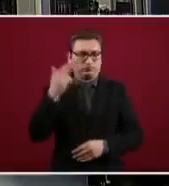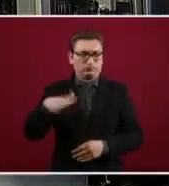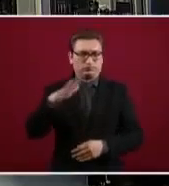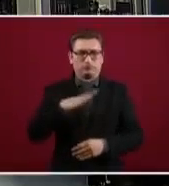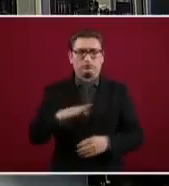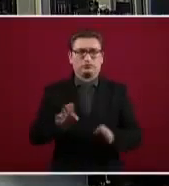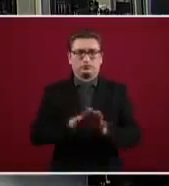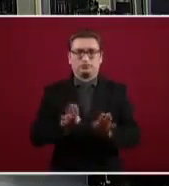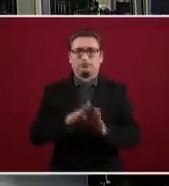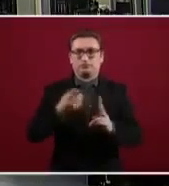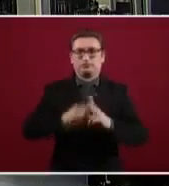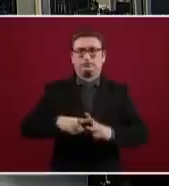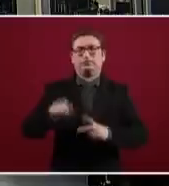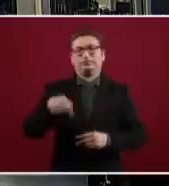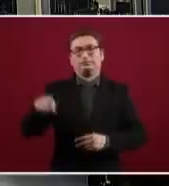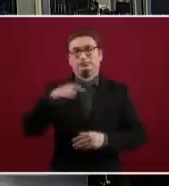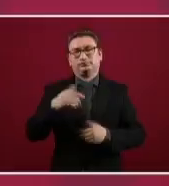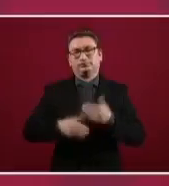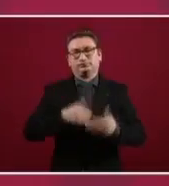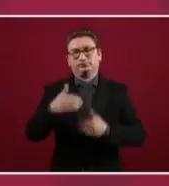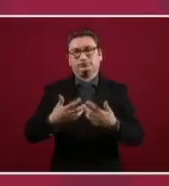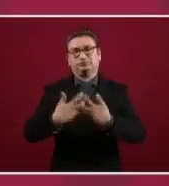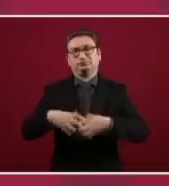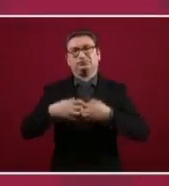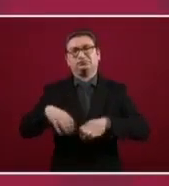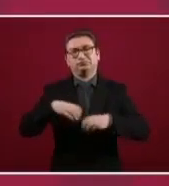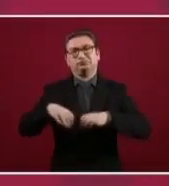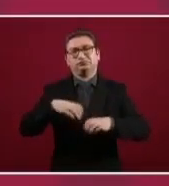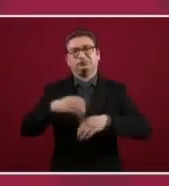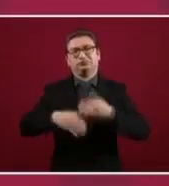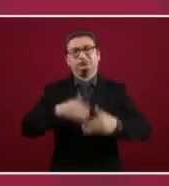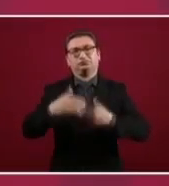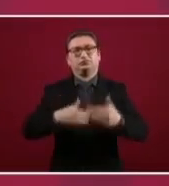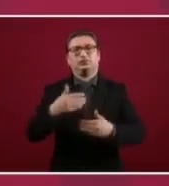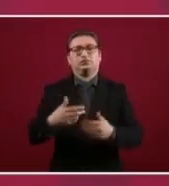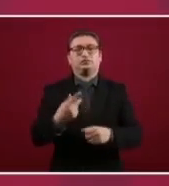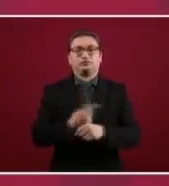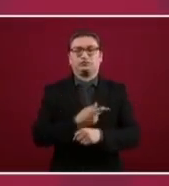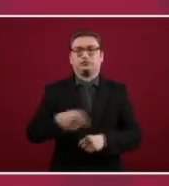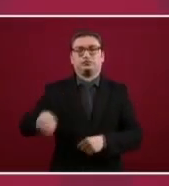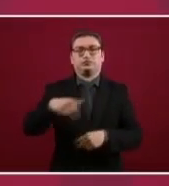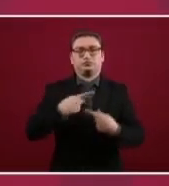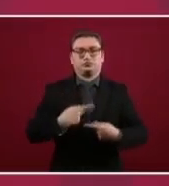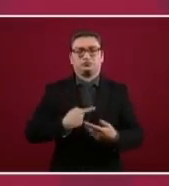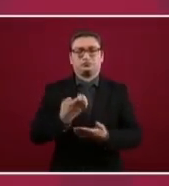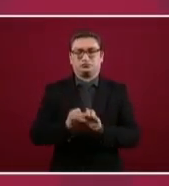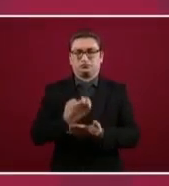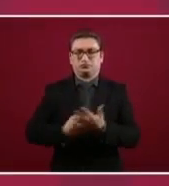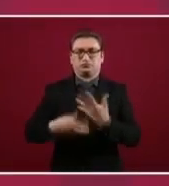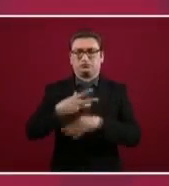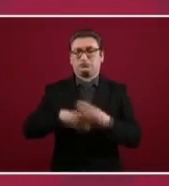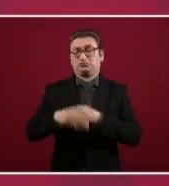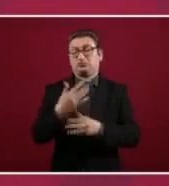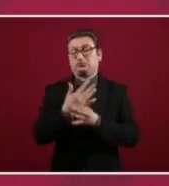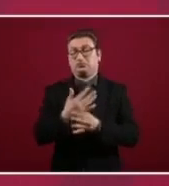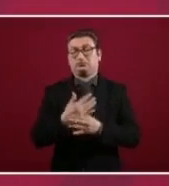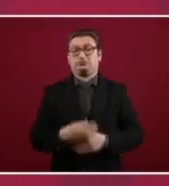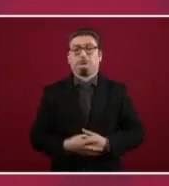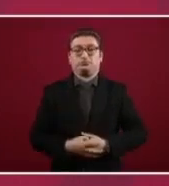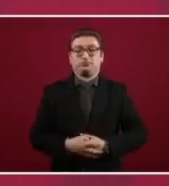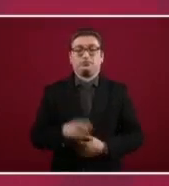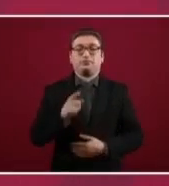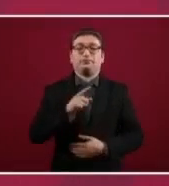que china se estaba convirtiendo en la fábrica del mundo los economistas decían que